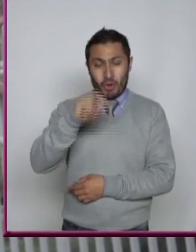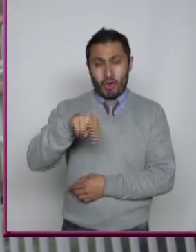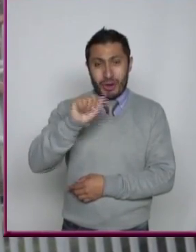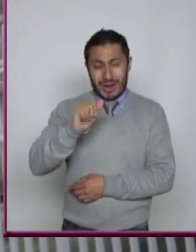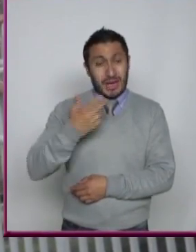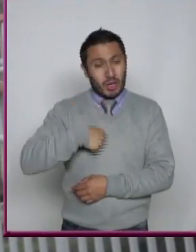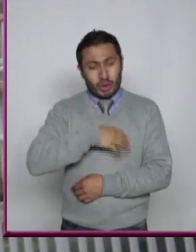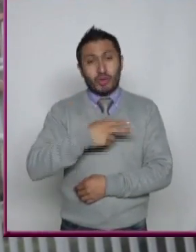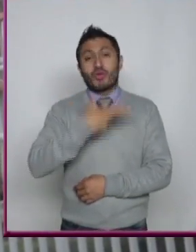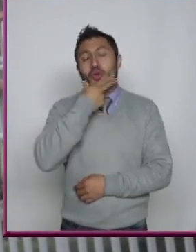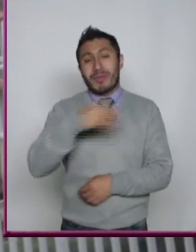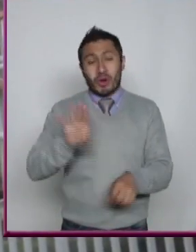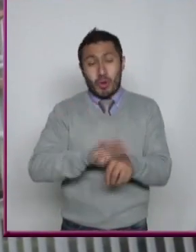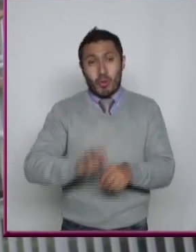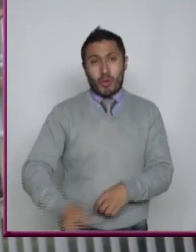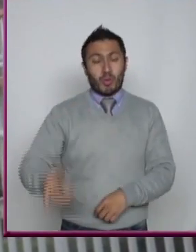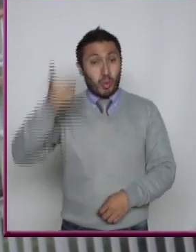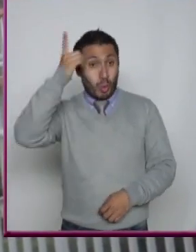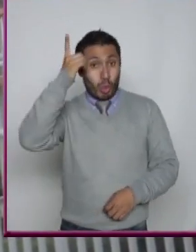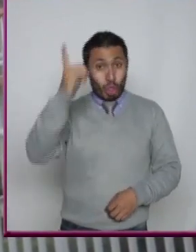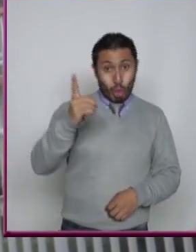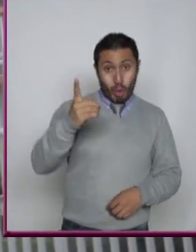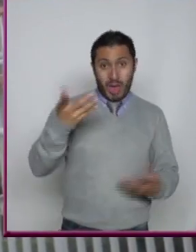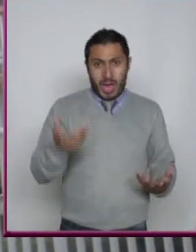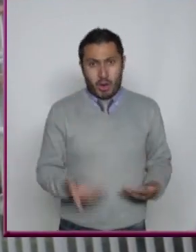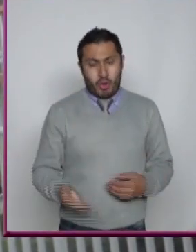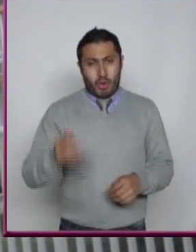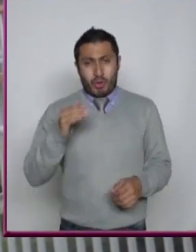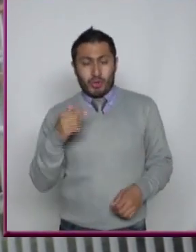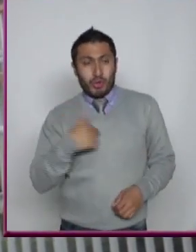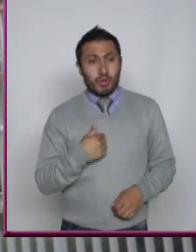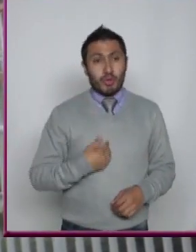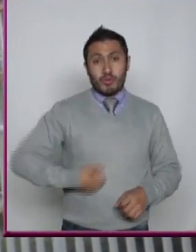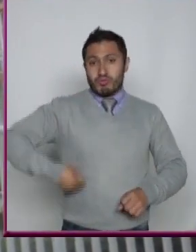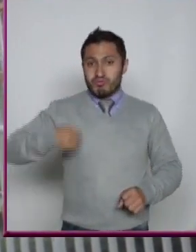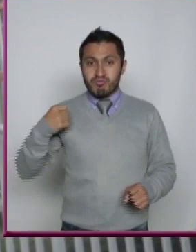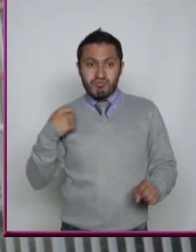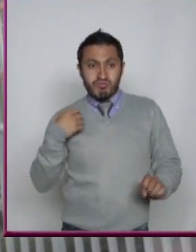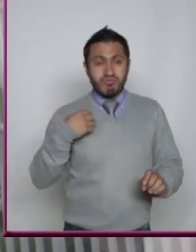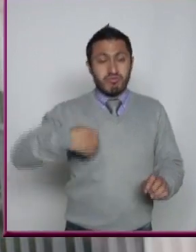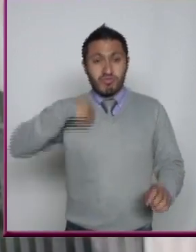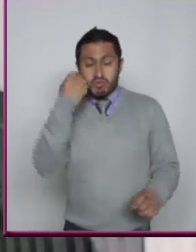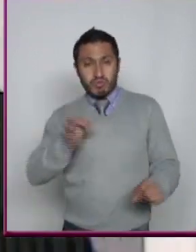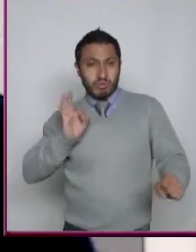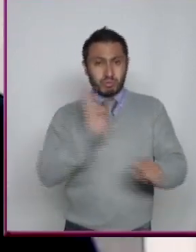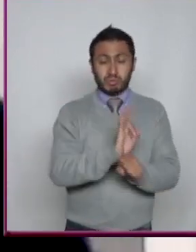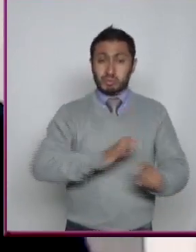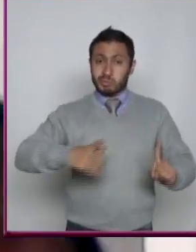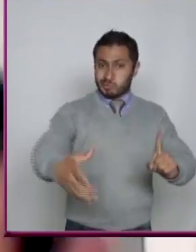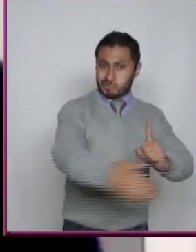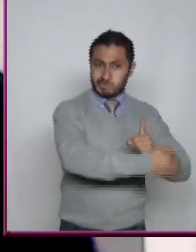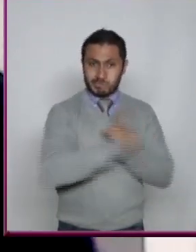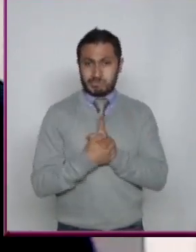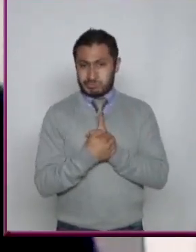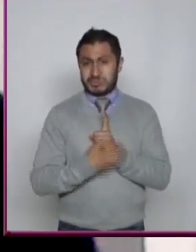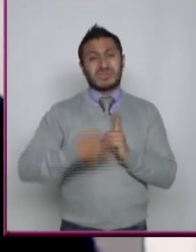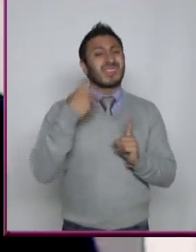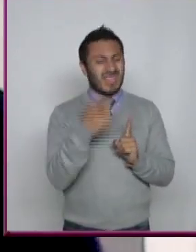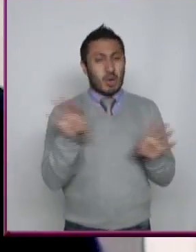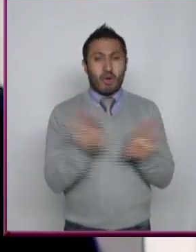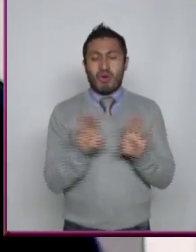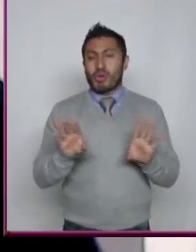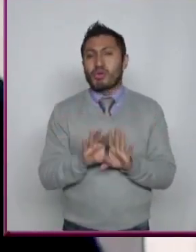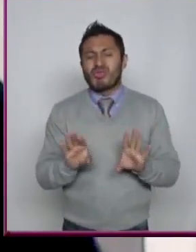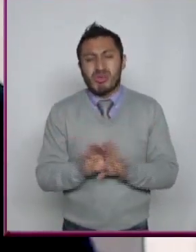más territoriales, como que aumenta la agresión, como que queremos proteger a esta persona y eso a veces puede desembocar